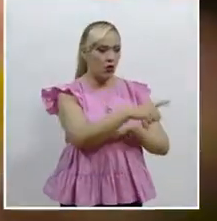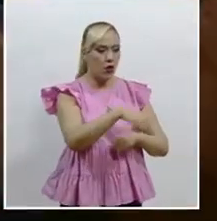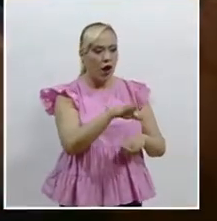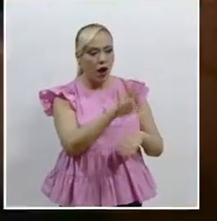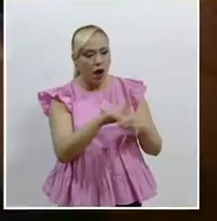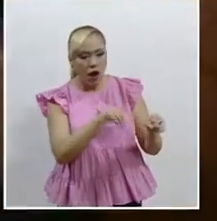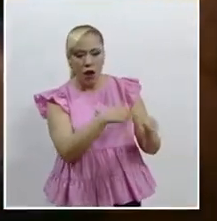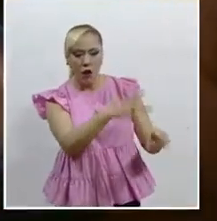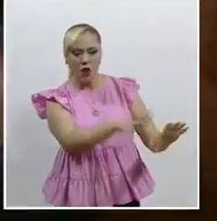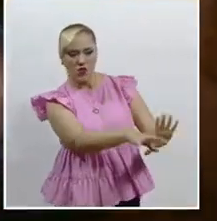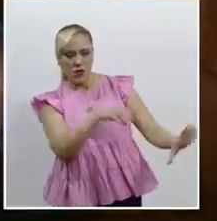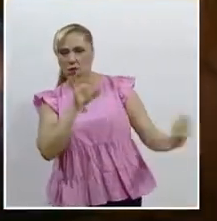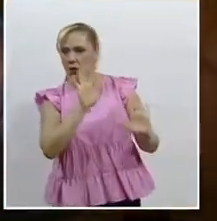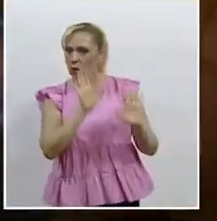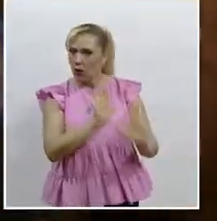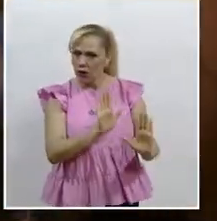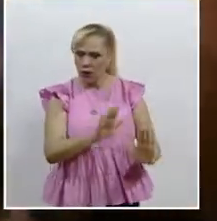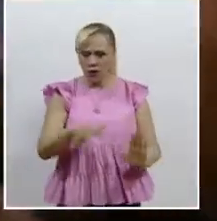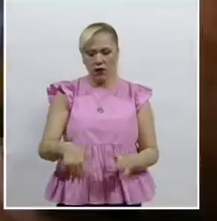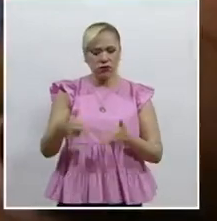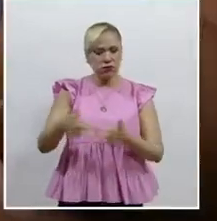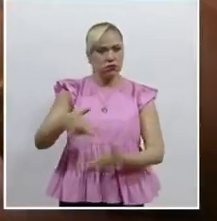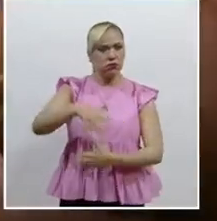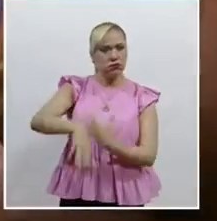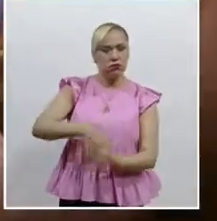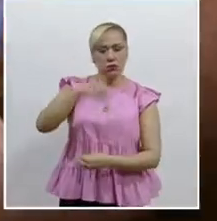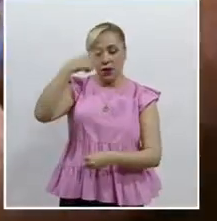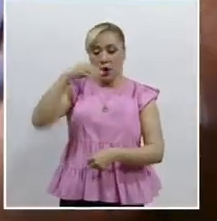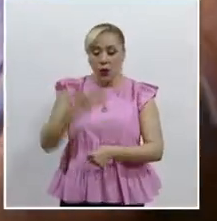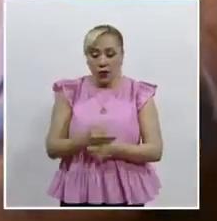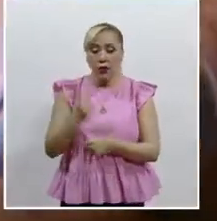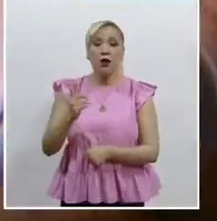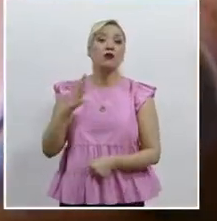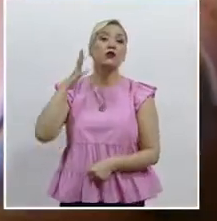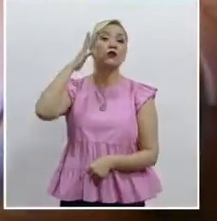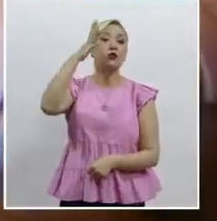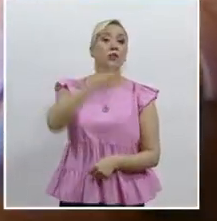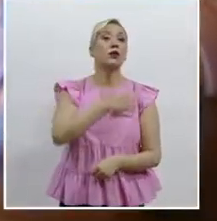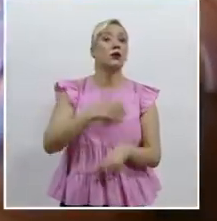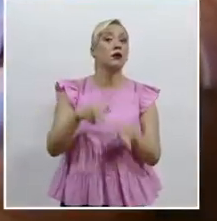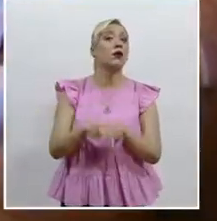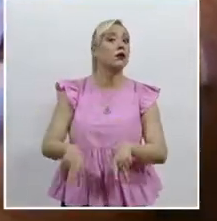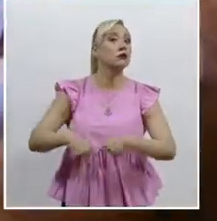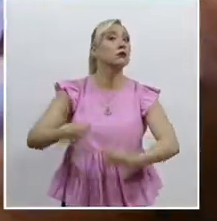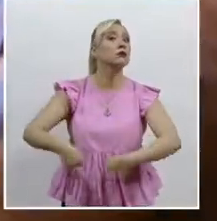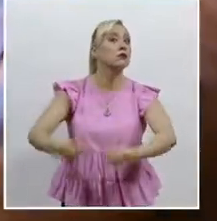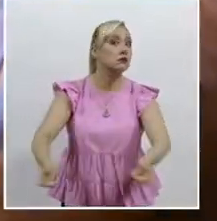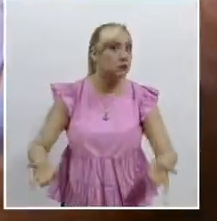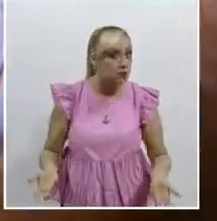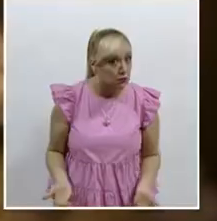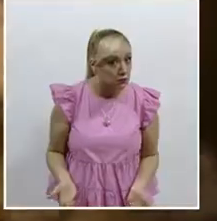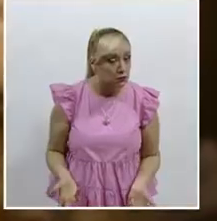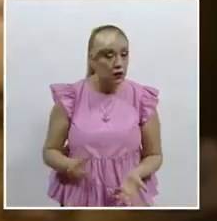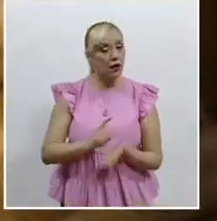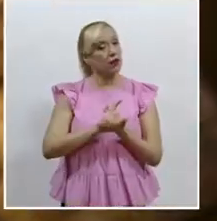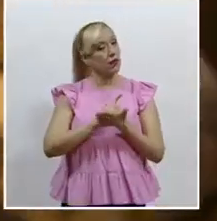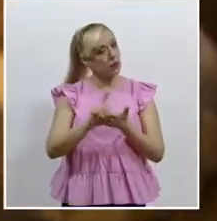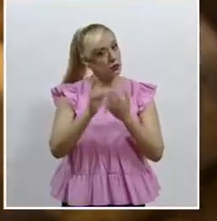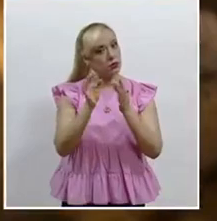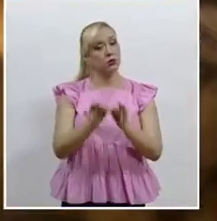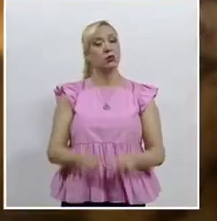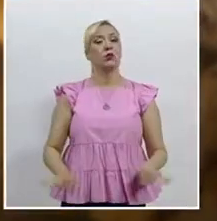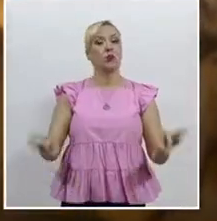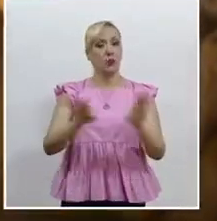manera que puedan ejercer este derecho tanto las generaciones presentes como futuras. Recordó que se trata de un derecho prestacional de